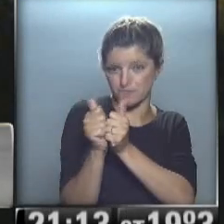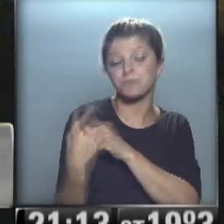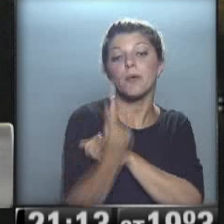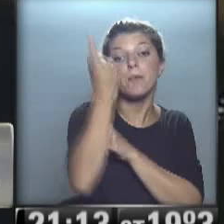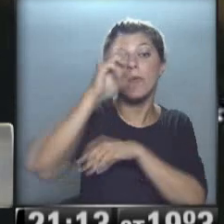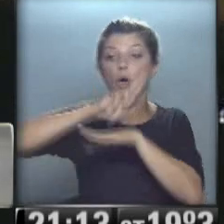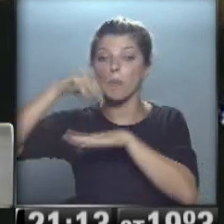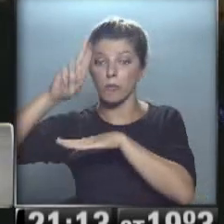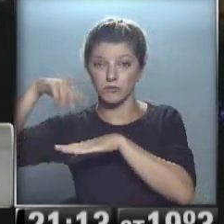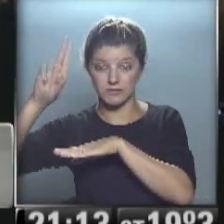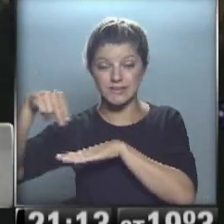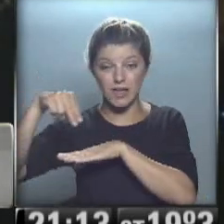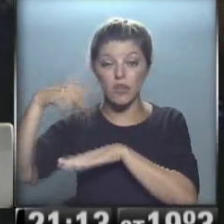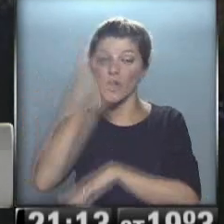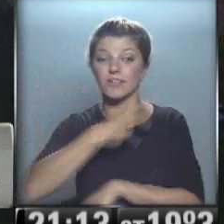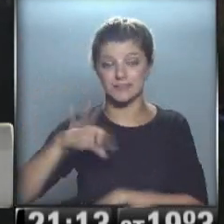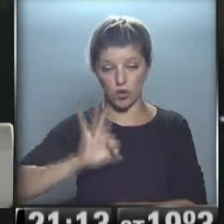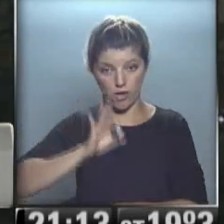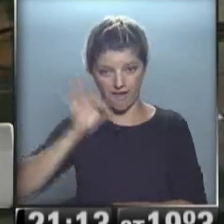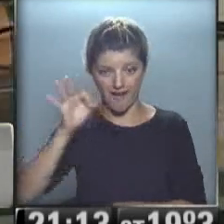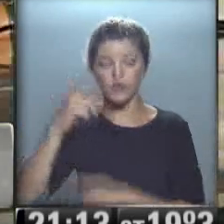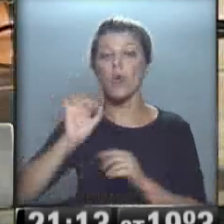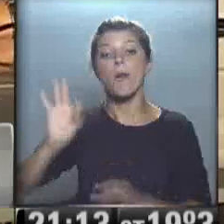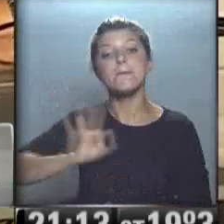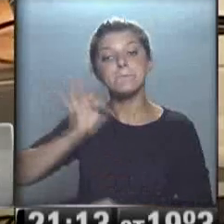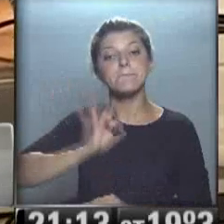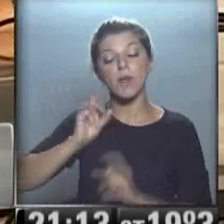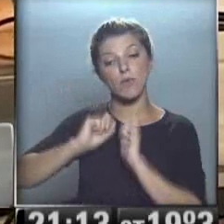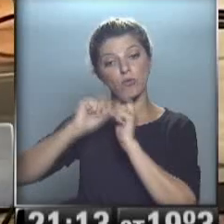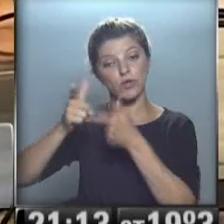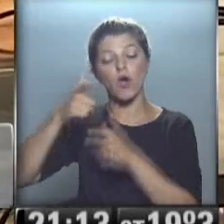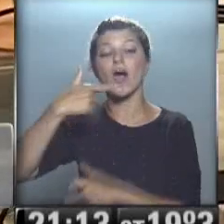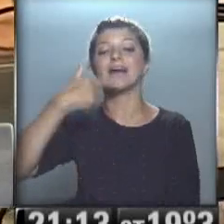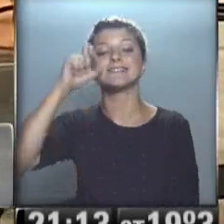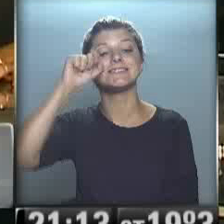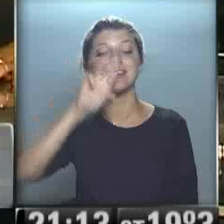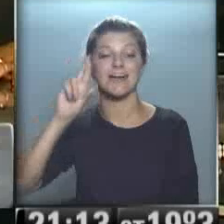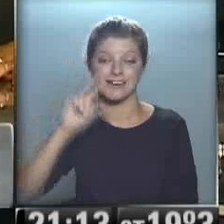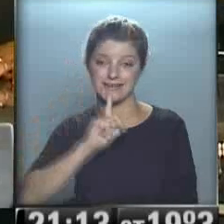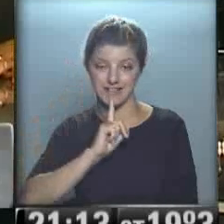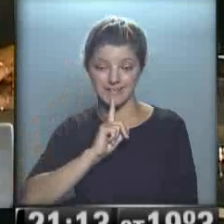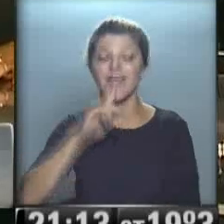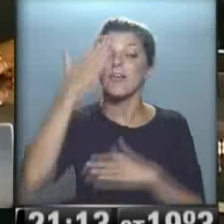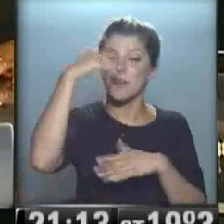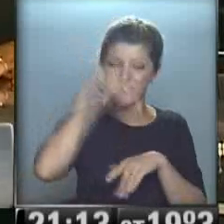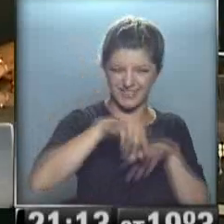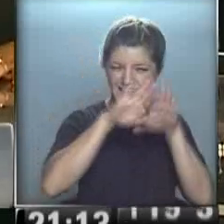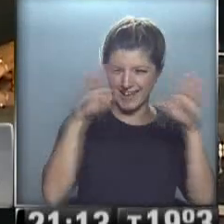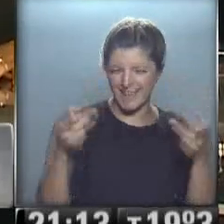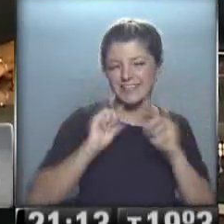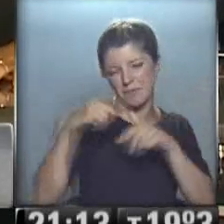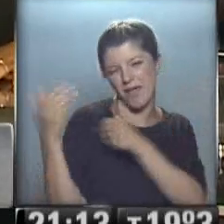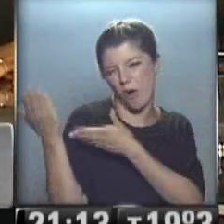del Bicentenario, cuando se entregó el premio Azucena Villaflor a Joan Manuel Serrat, y luego ya en este escenario